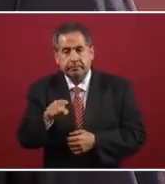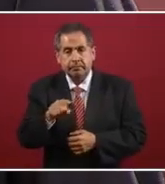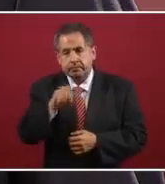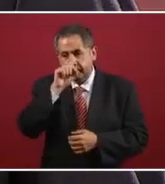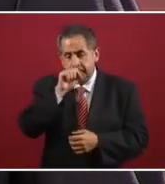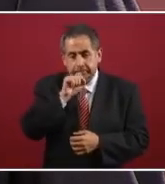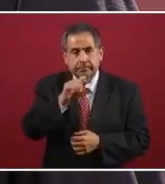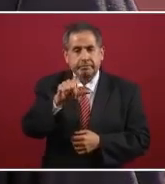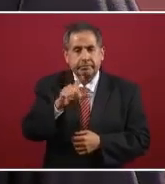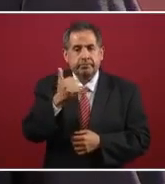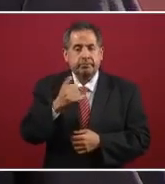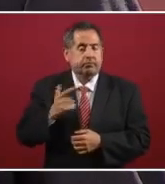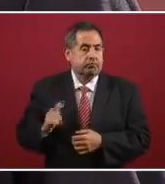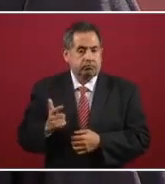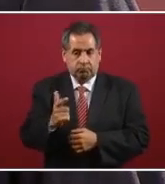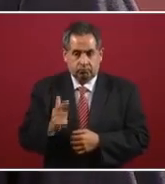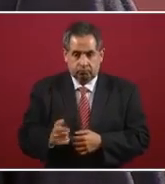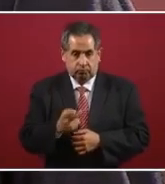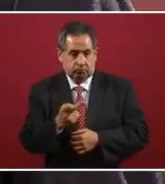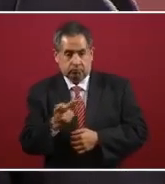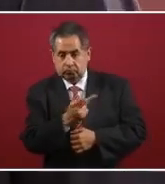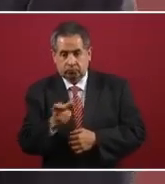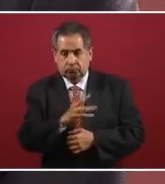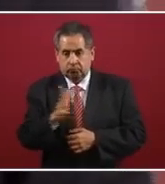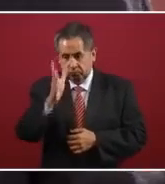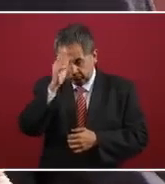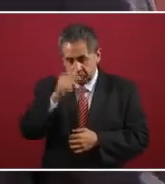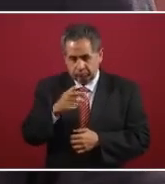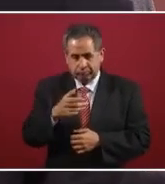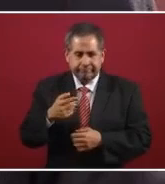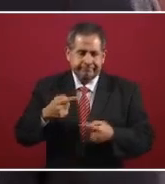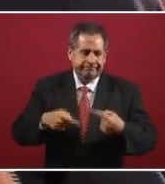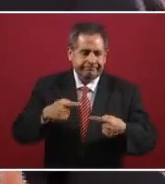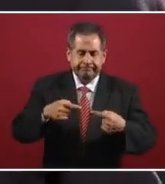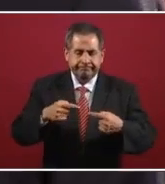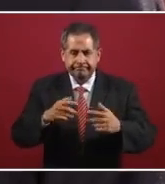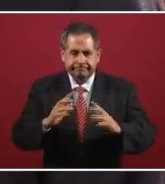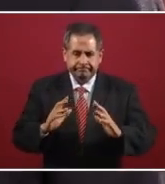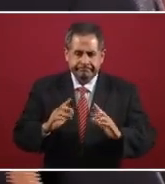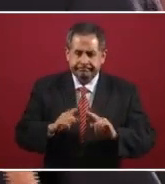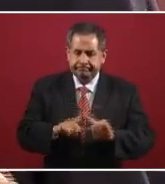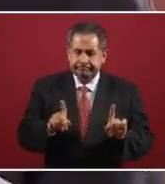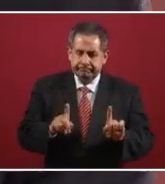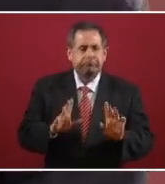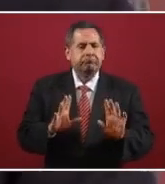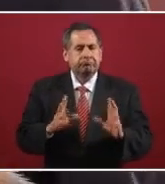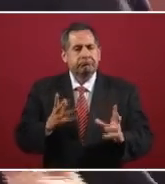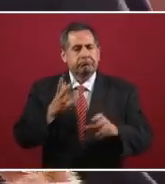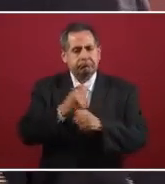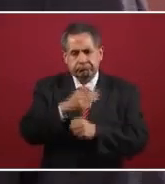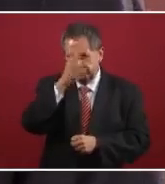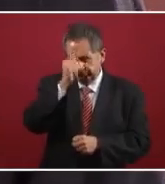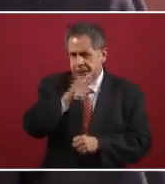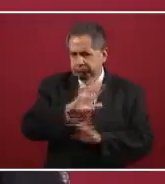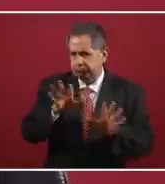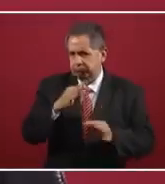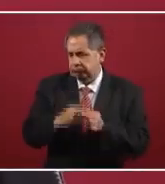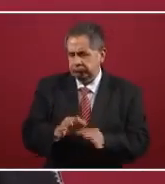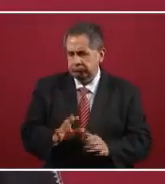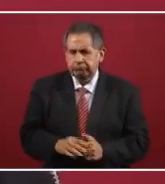Jalisco y Guanajuato, porque ahí había una discrepancia, pero ya hay un acuerdo.